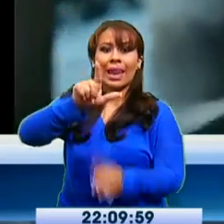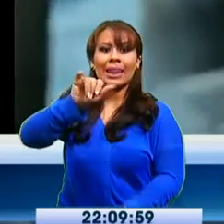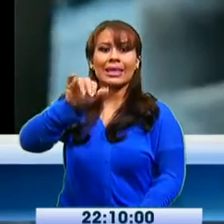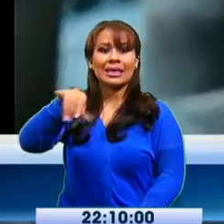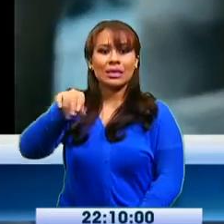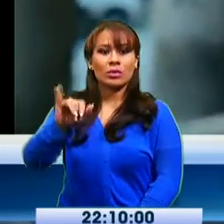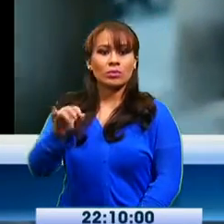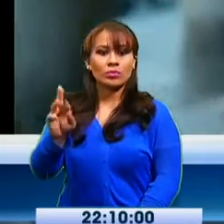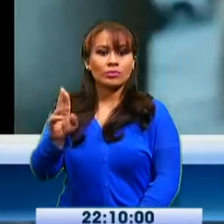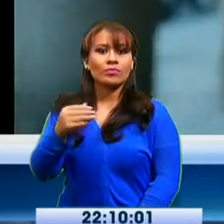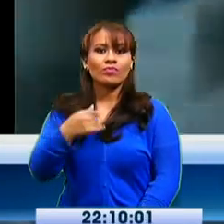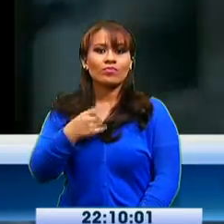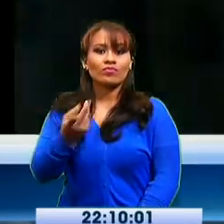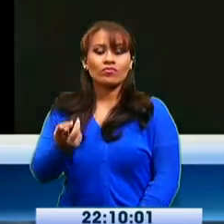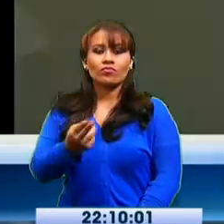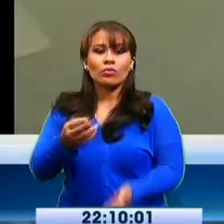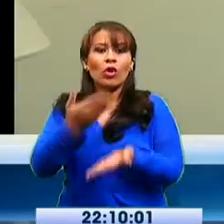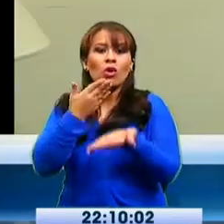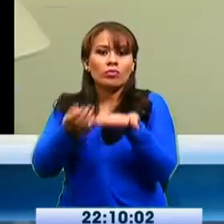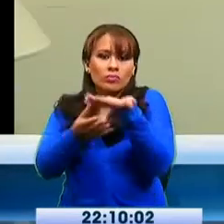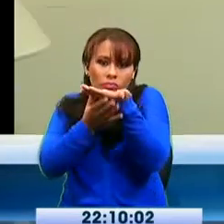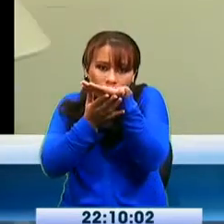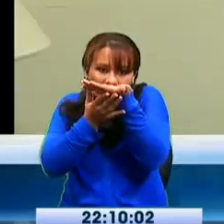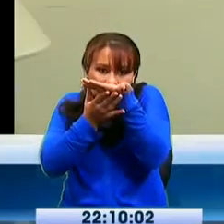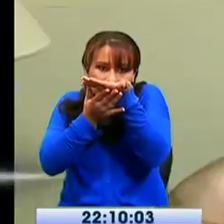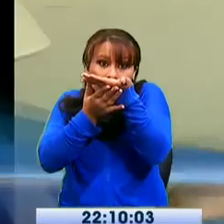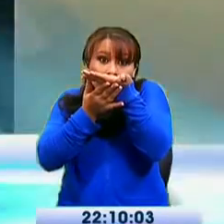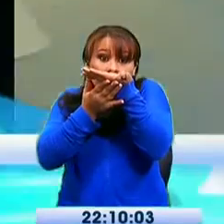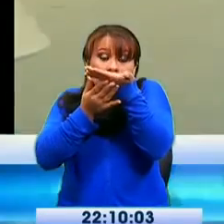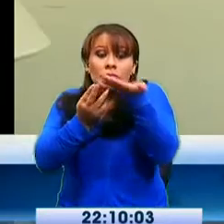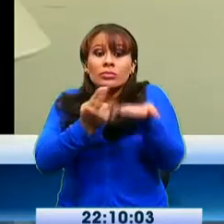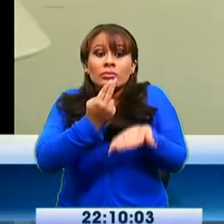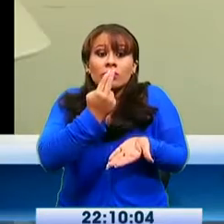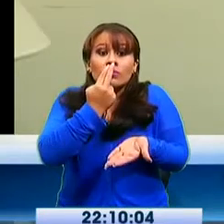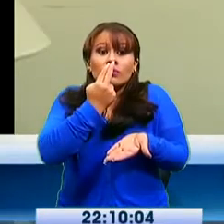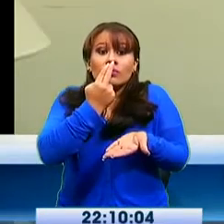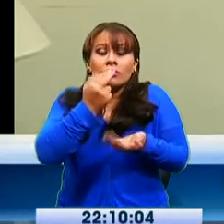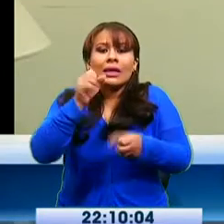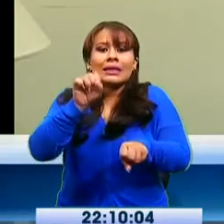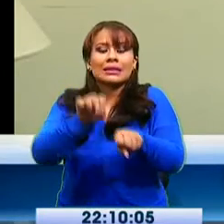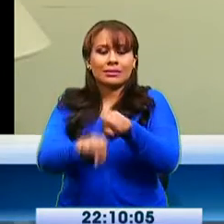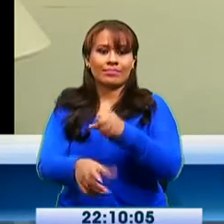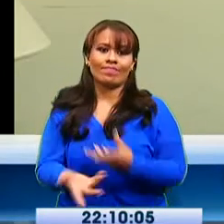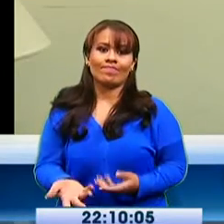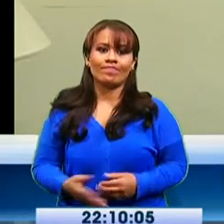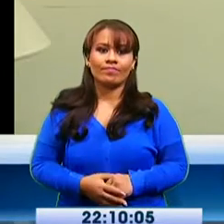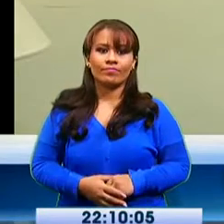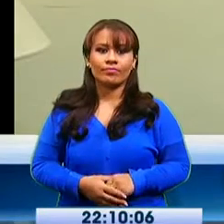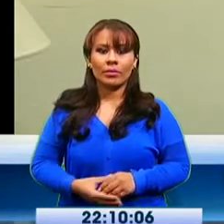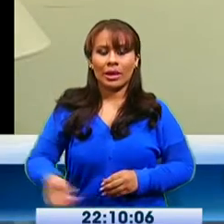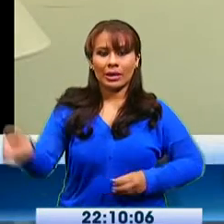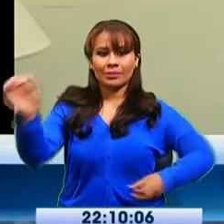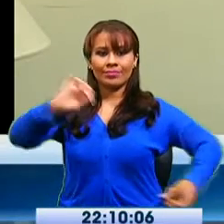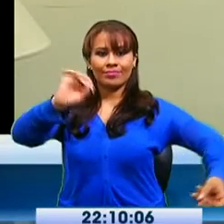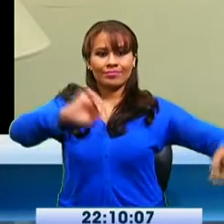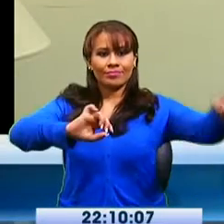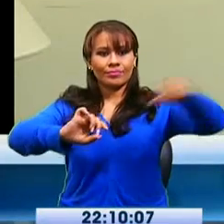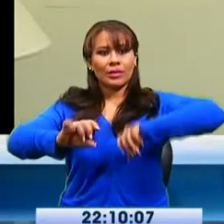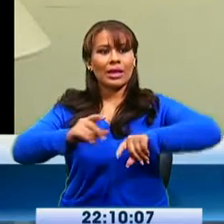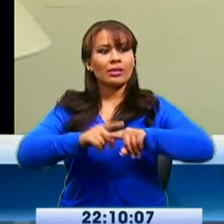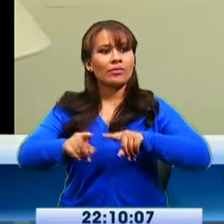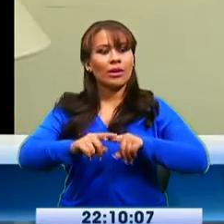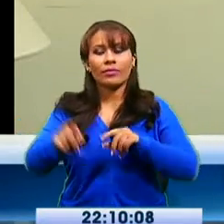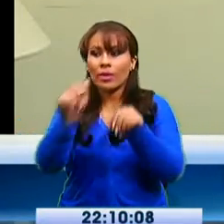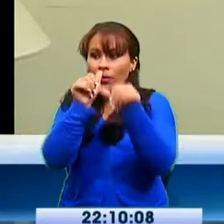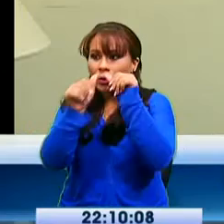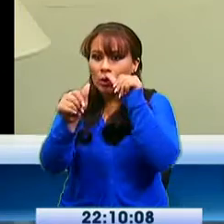efecto es por inhalación. A nivel industrial se utiliza como disolventes, en mezclas con otros tipos de disolventes.